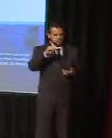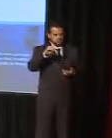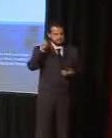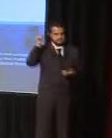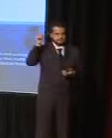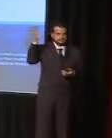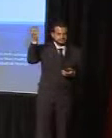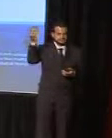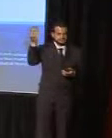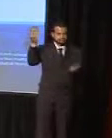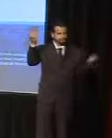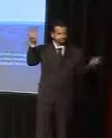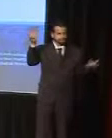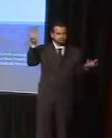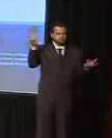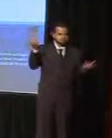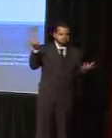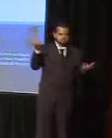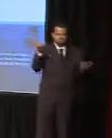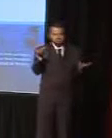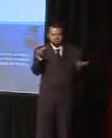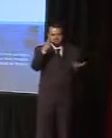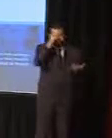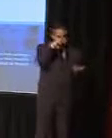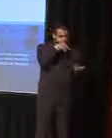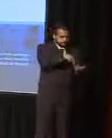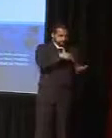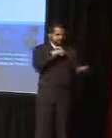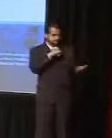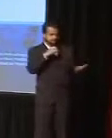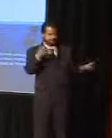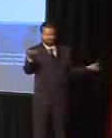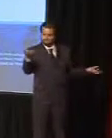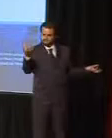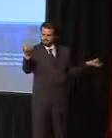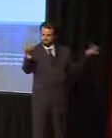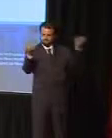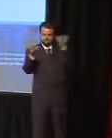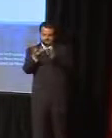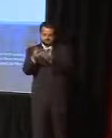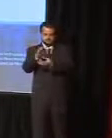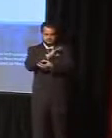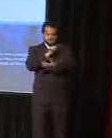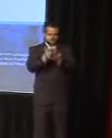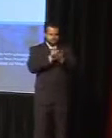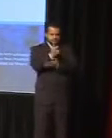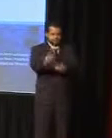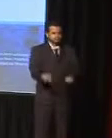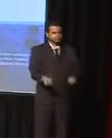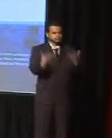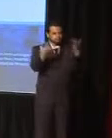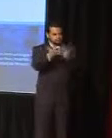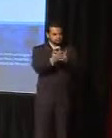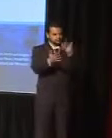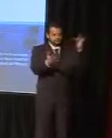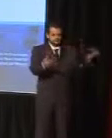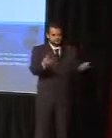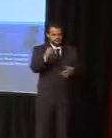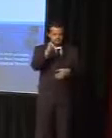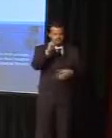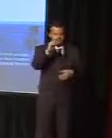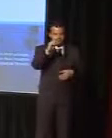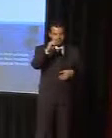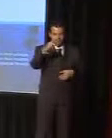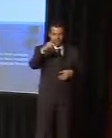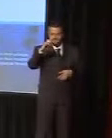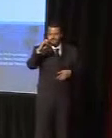quo y que estén de acuerdo en refinanciar muchas gracias y tendremos una